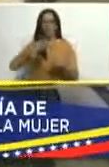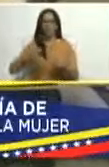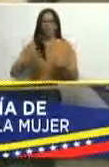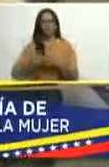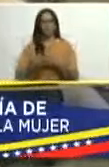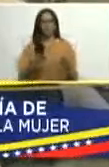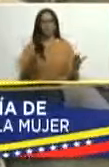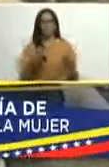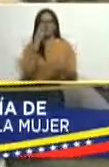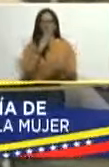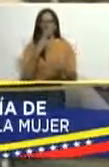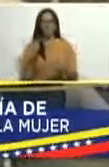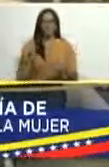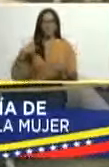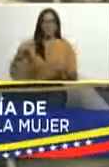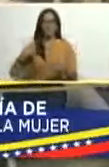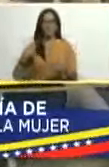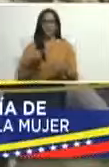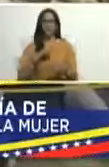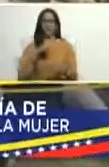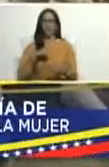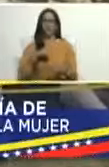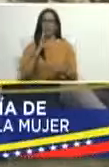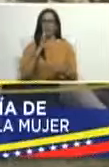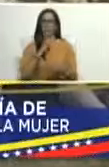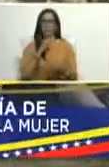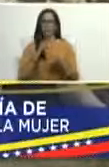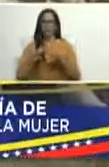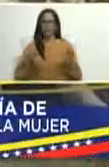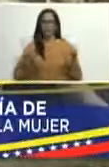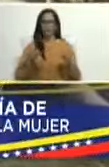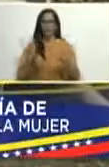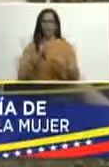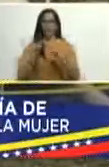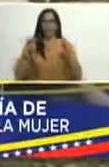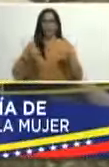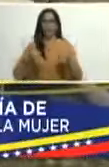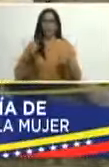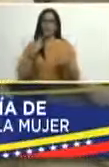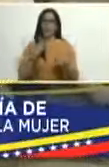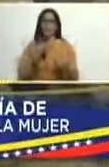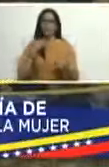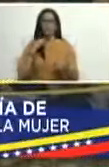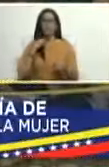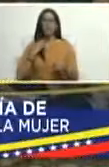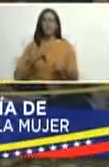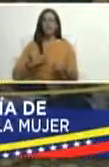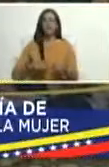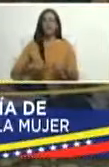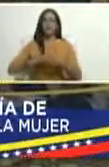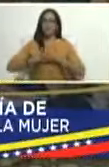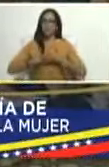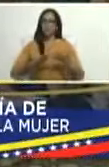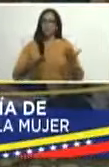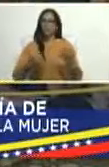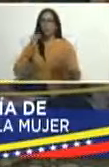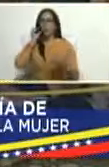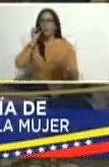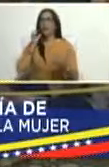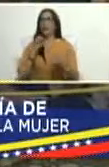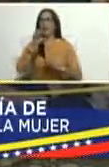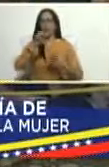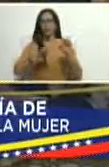el compromiso que tenemos con nuestra madre tierra. Desde aquí le decimos, cuente con estas mujeres